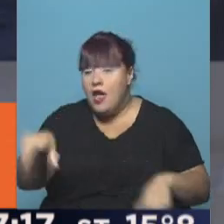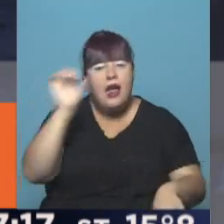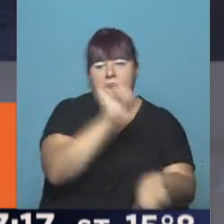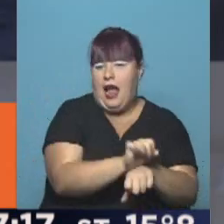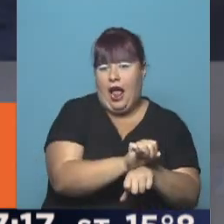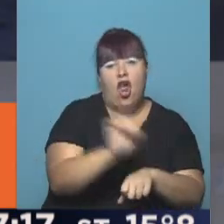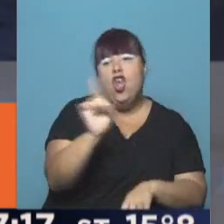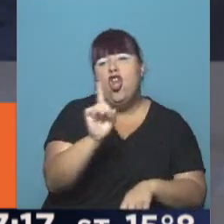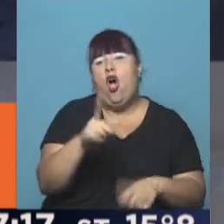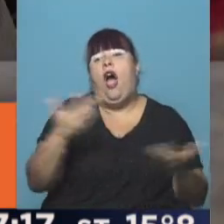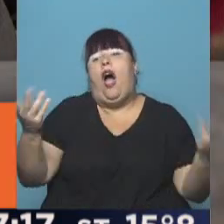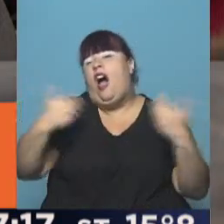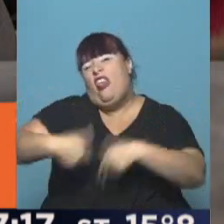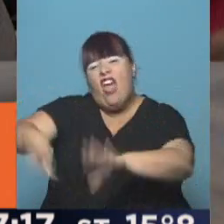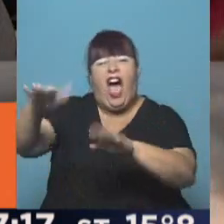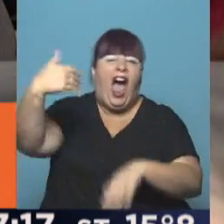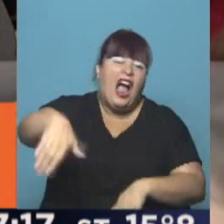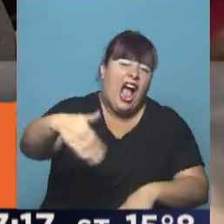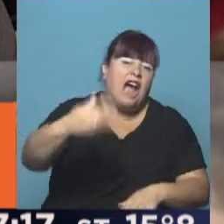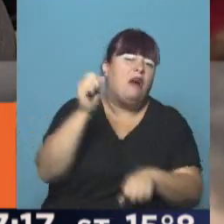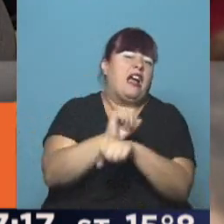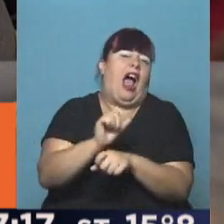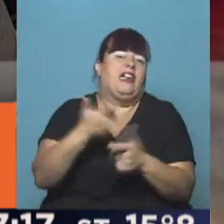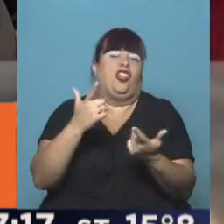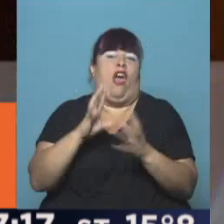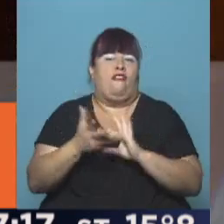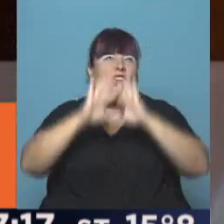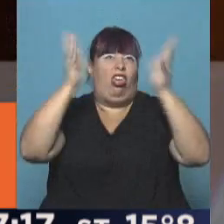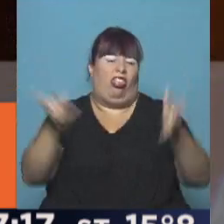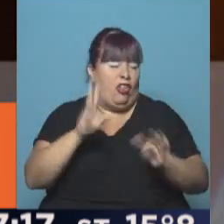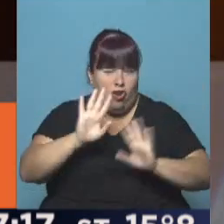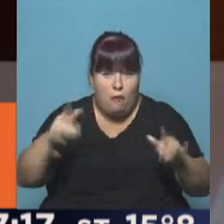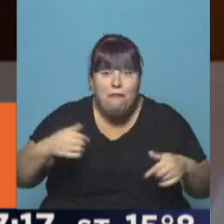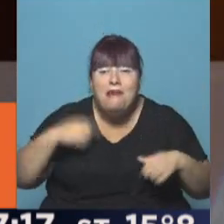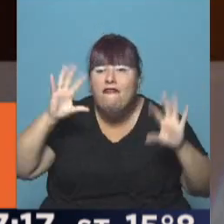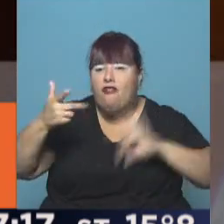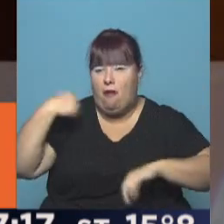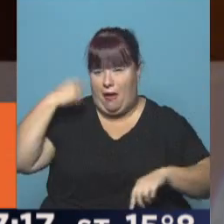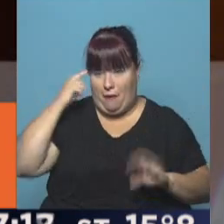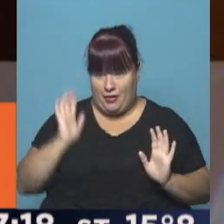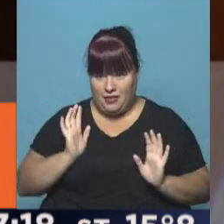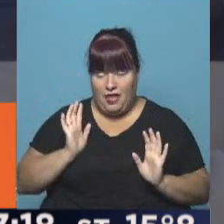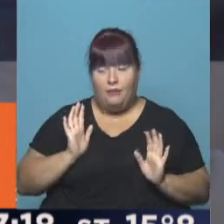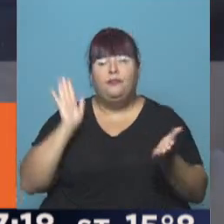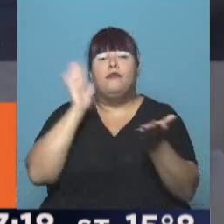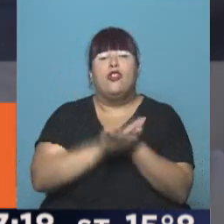cárcel y no decir lo suelto porque la cárcel no tiene condiciones. Es mi concepto. En